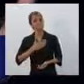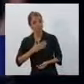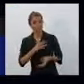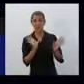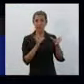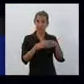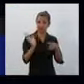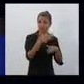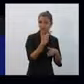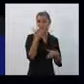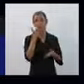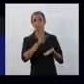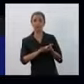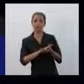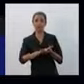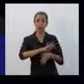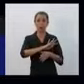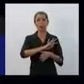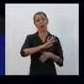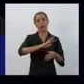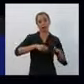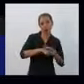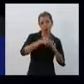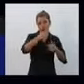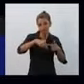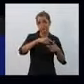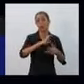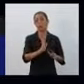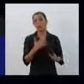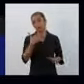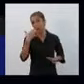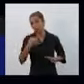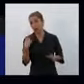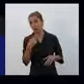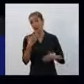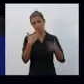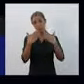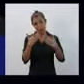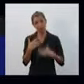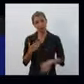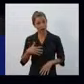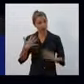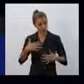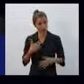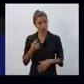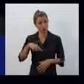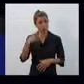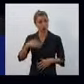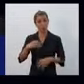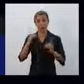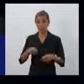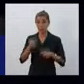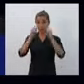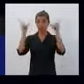todos ahora hable de corrupción creo que el próximo debate tendremos mucho para hablar y también me sorprende que alberto fernández me diga que yo